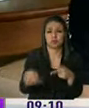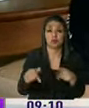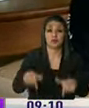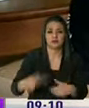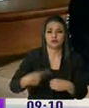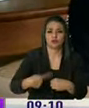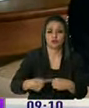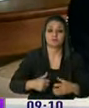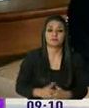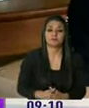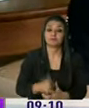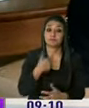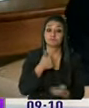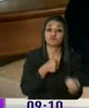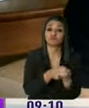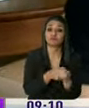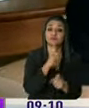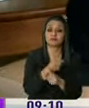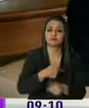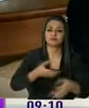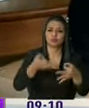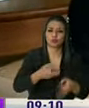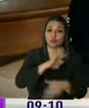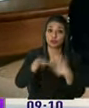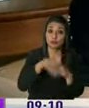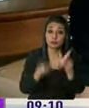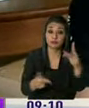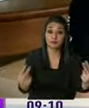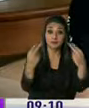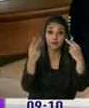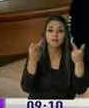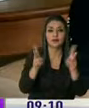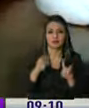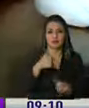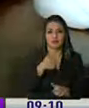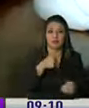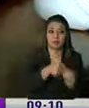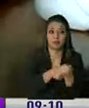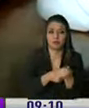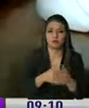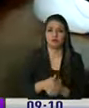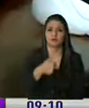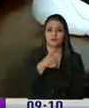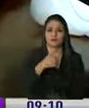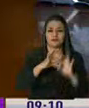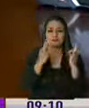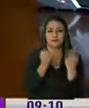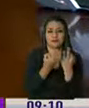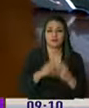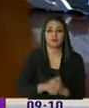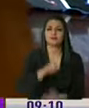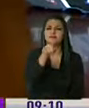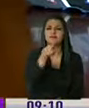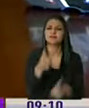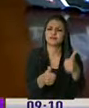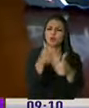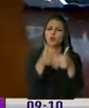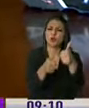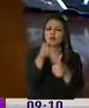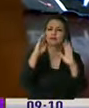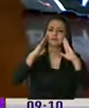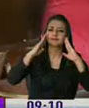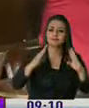ciudad de Quito. Y yo estoy seguro que toda la gente que nos ve también tiene un yo hago por. Yo lo haré por mi familia. ¿Usted por quién lo va